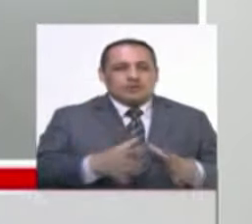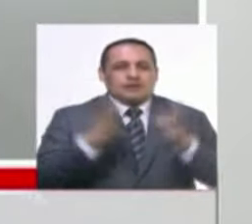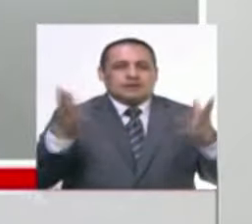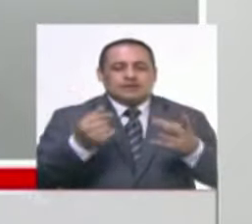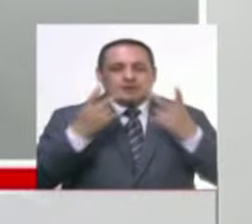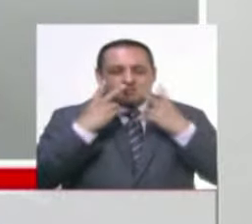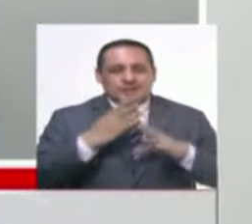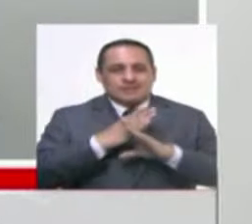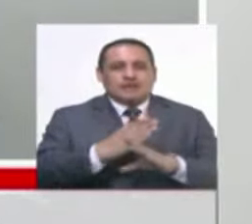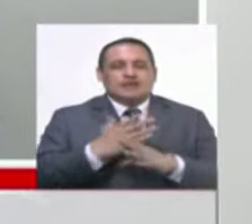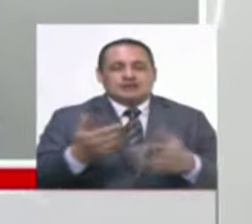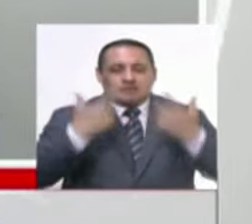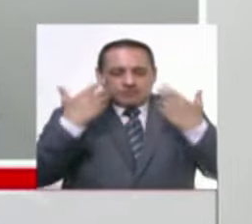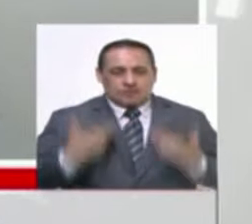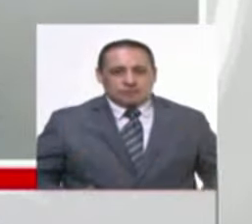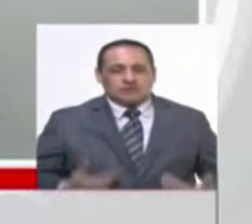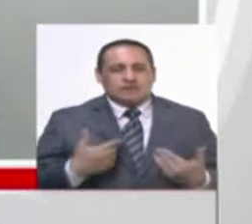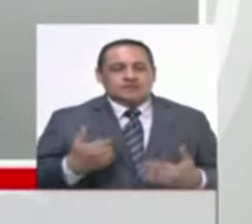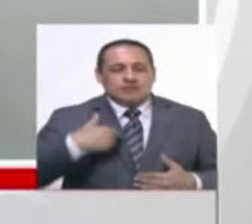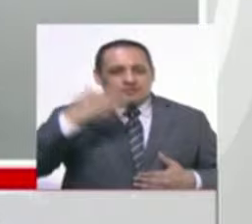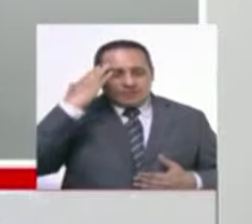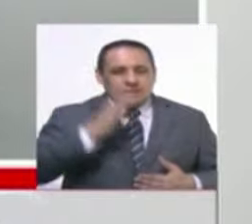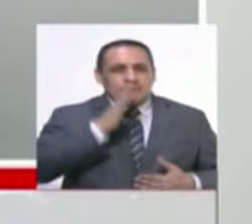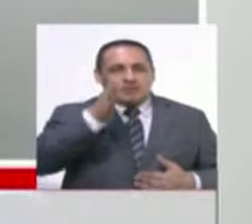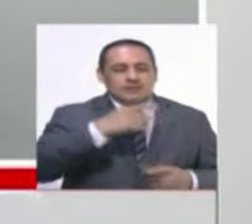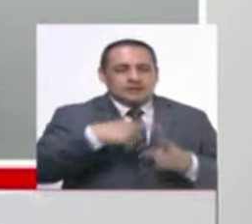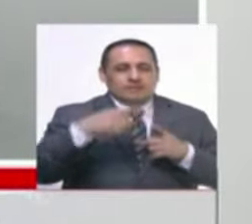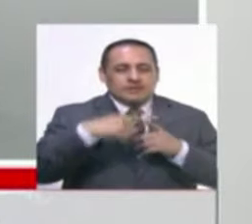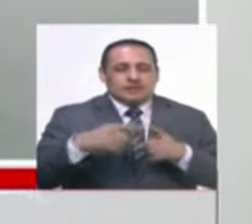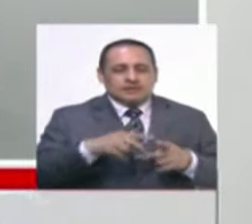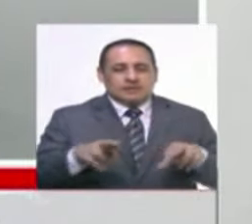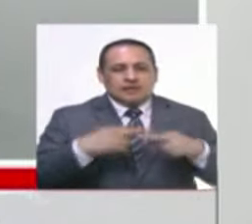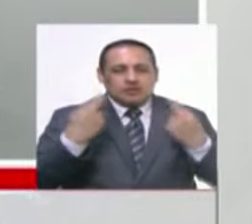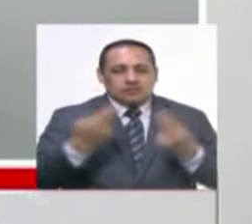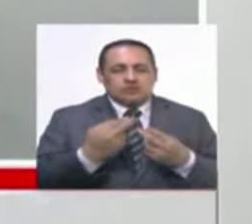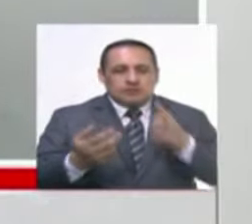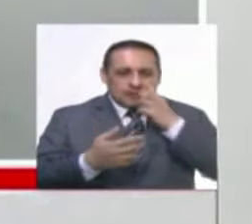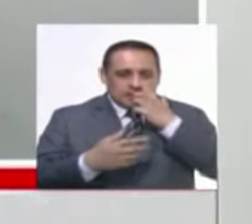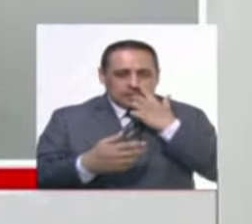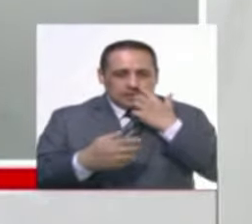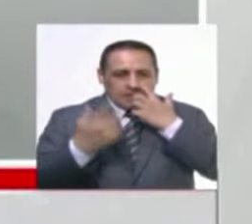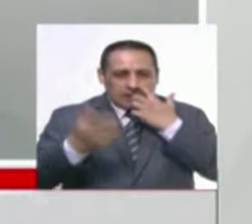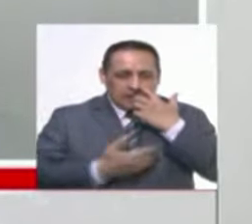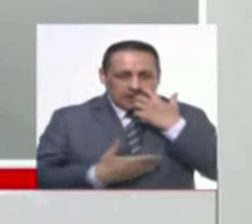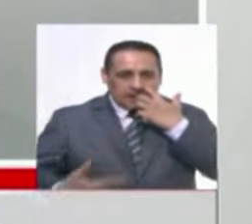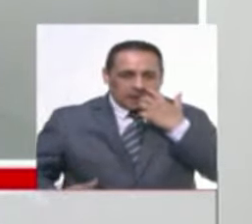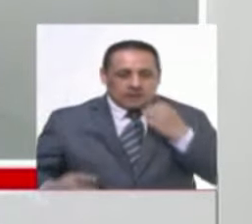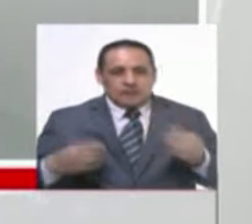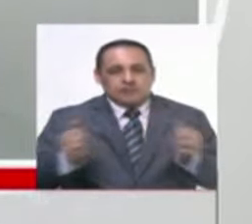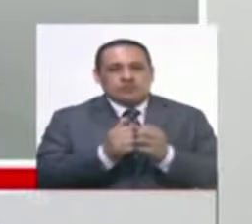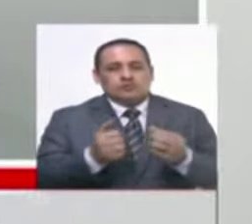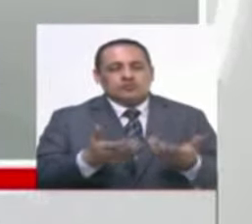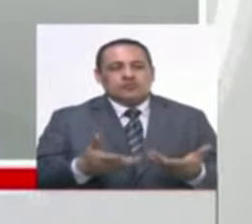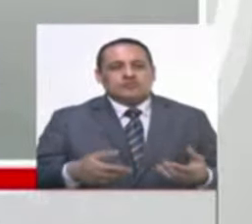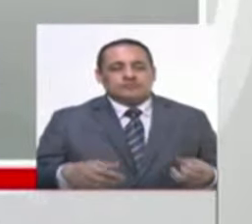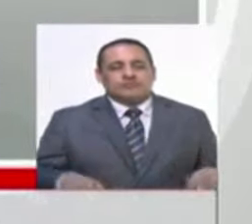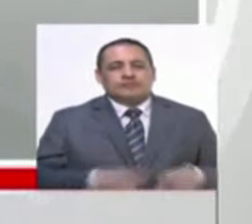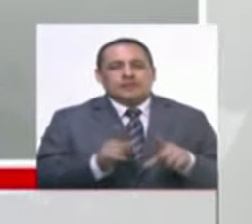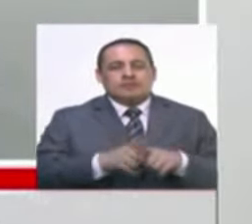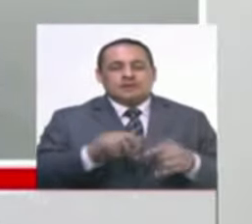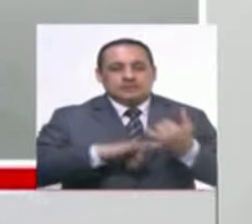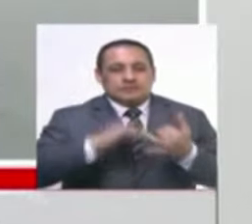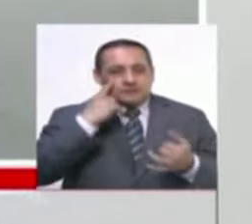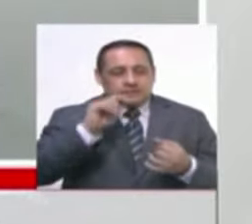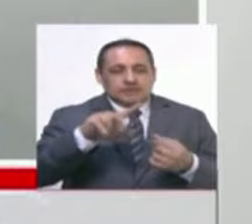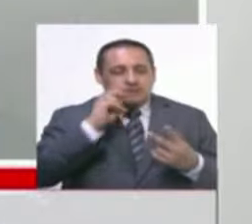de negarme, habiendo asistido con él a varios eventos donde está él, el presidente de la República, Silvia